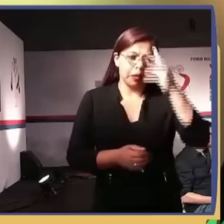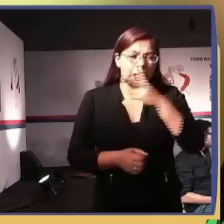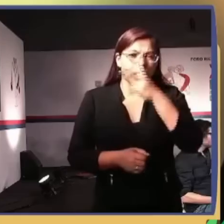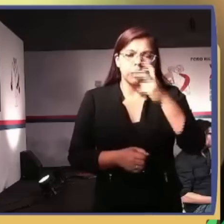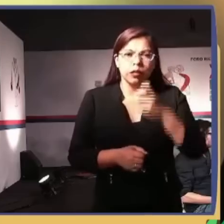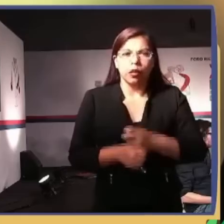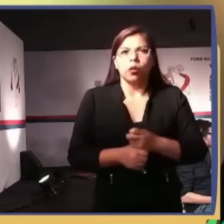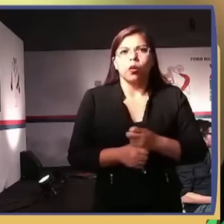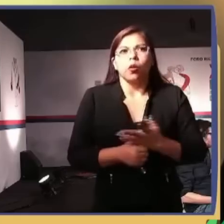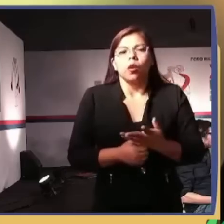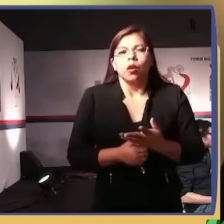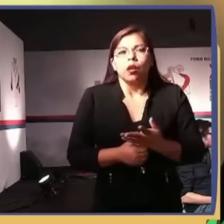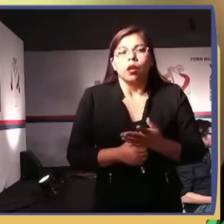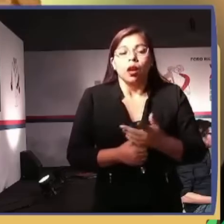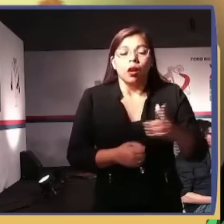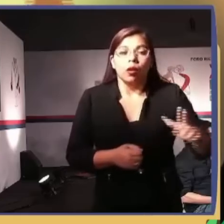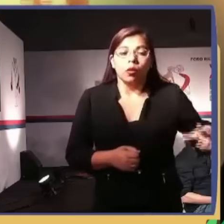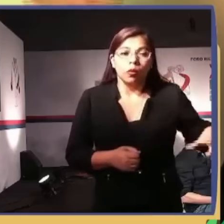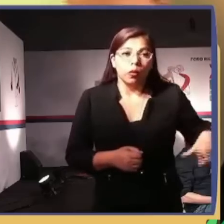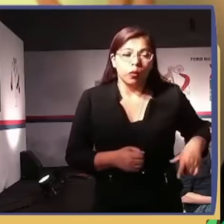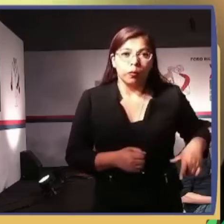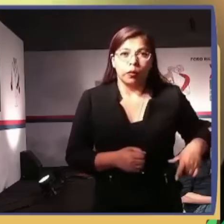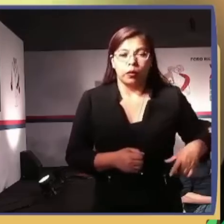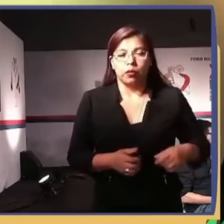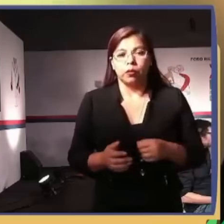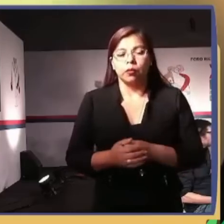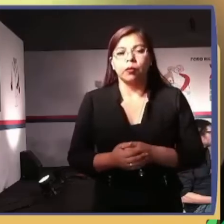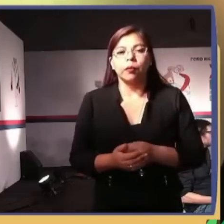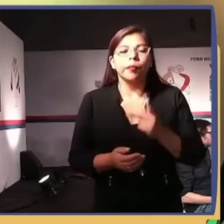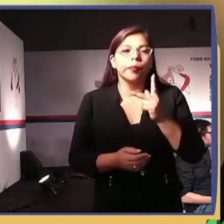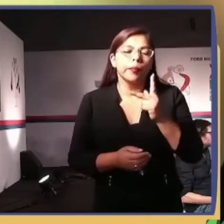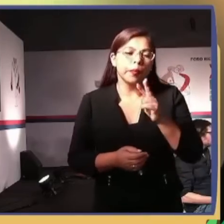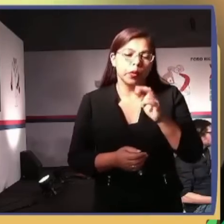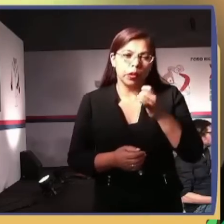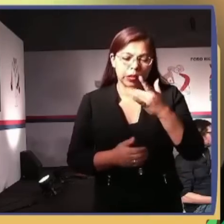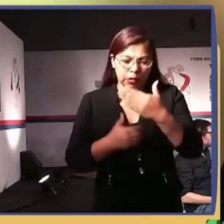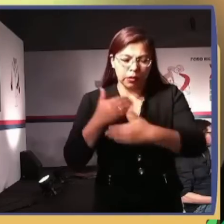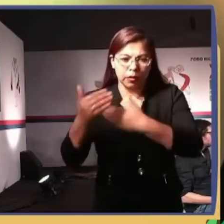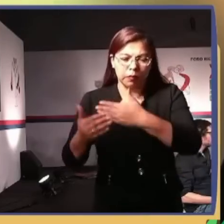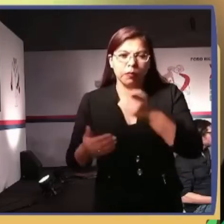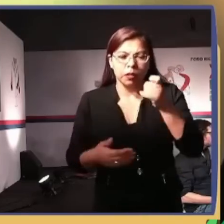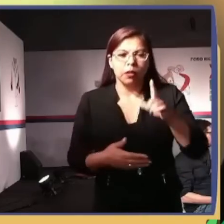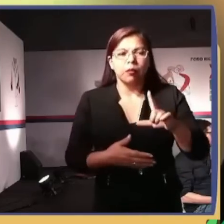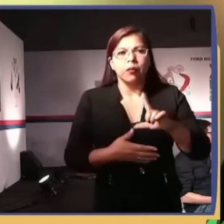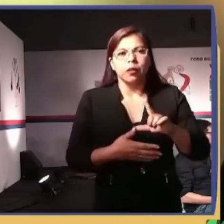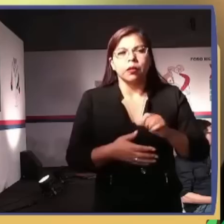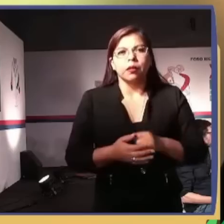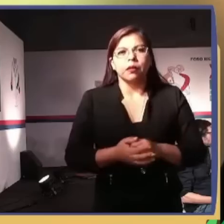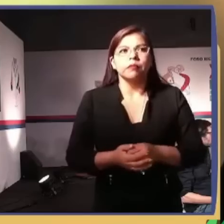gobiernos progresistas que efectivamente están aconteciendo en América Latina y que estoy